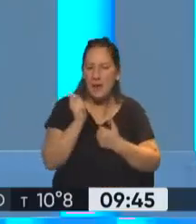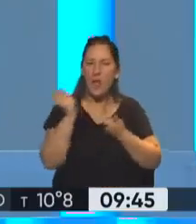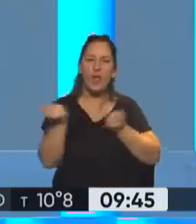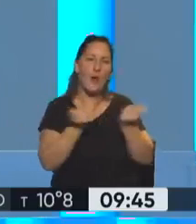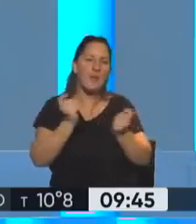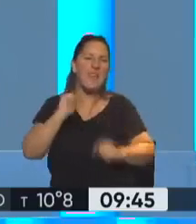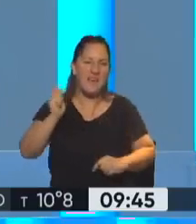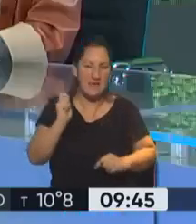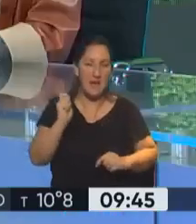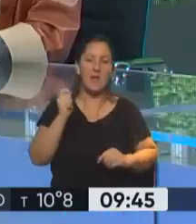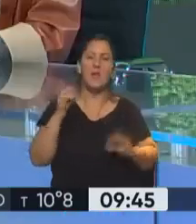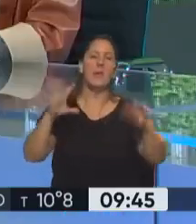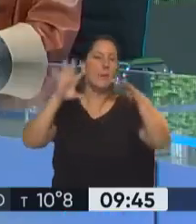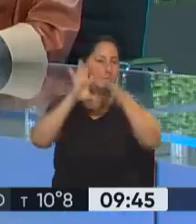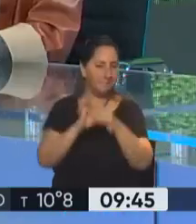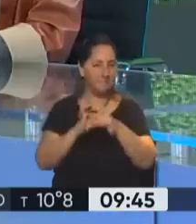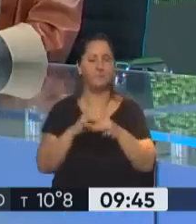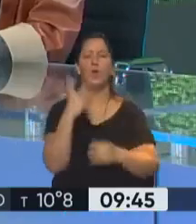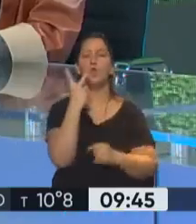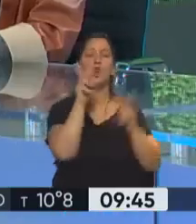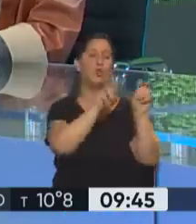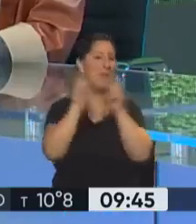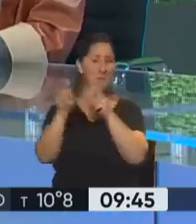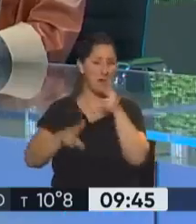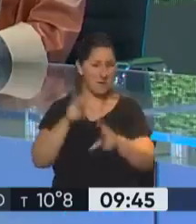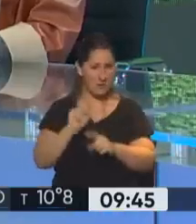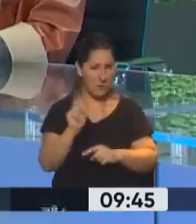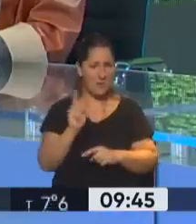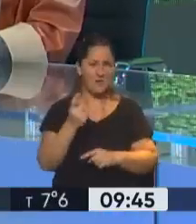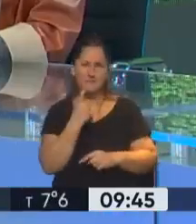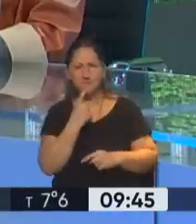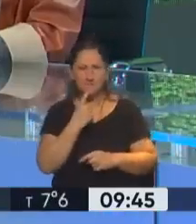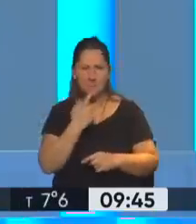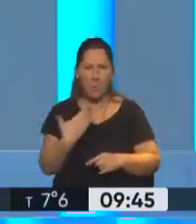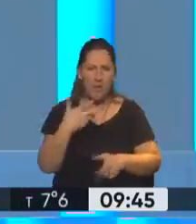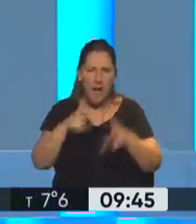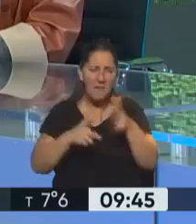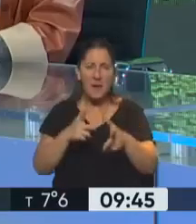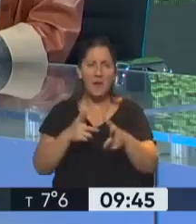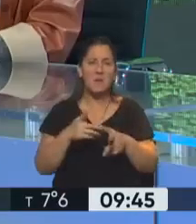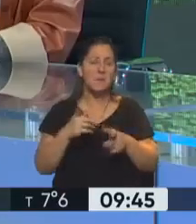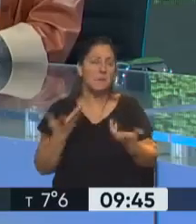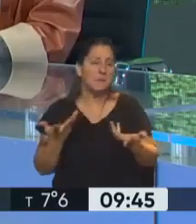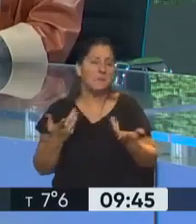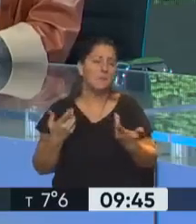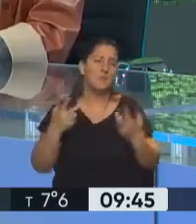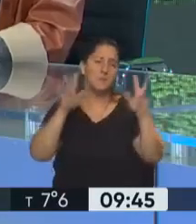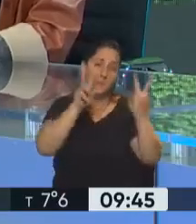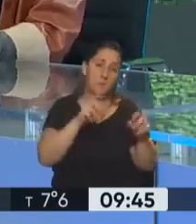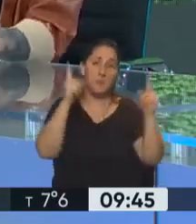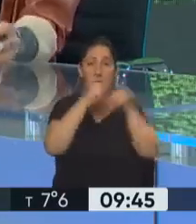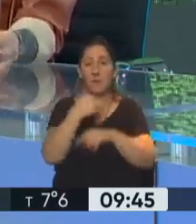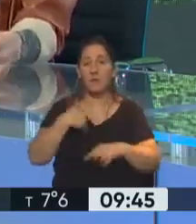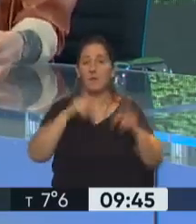la competencia funciones juntos temas que quedaron afuera que que muchos sospecharon que quizás se podía llegar a tocar pero puede ser que hay tantos problemas en